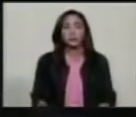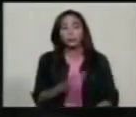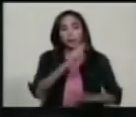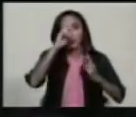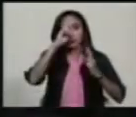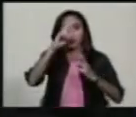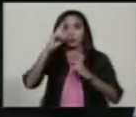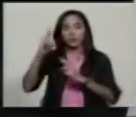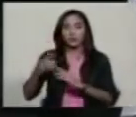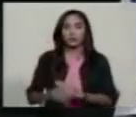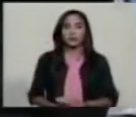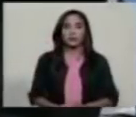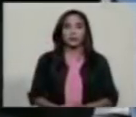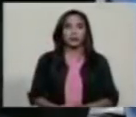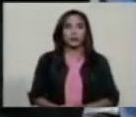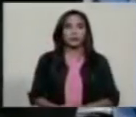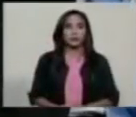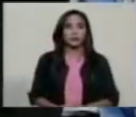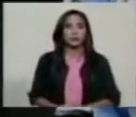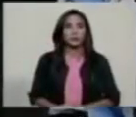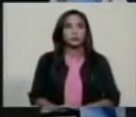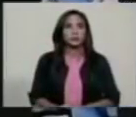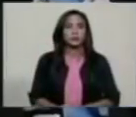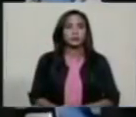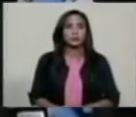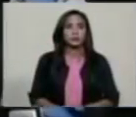respeto, de diálogo intercultural.